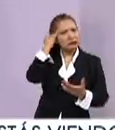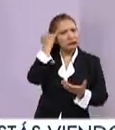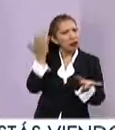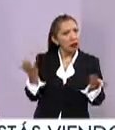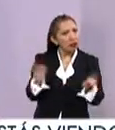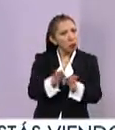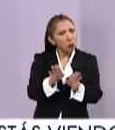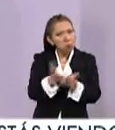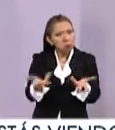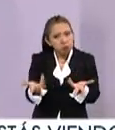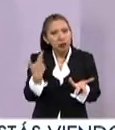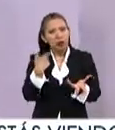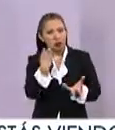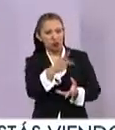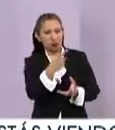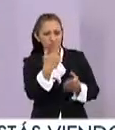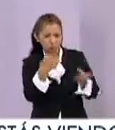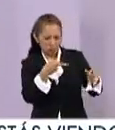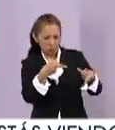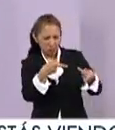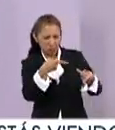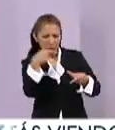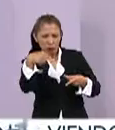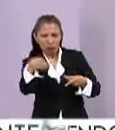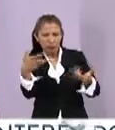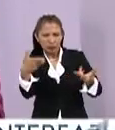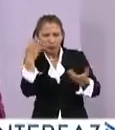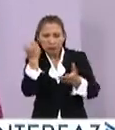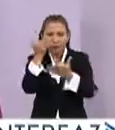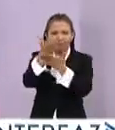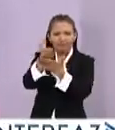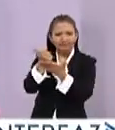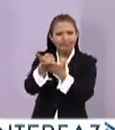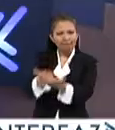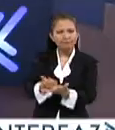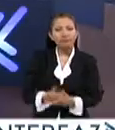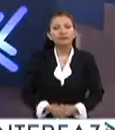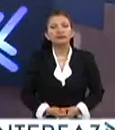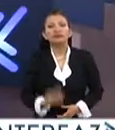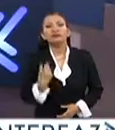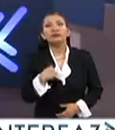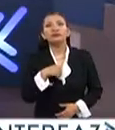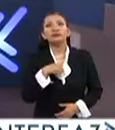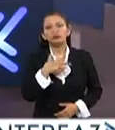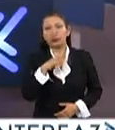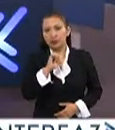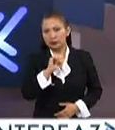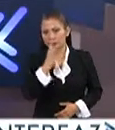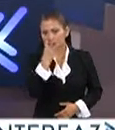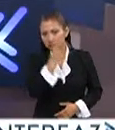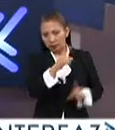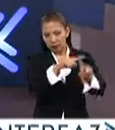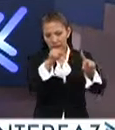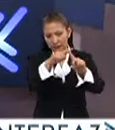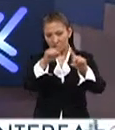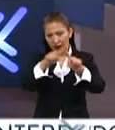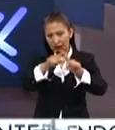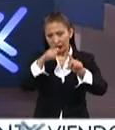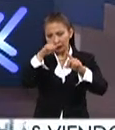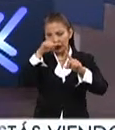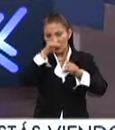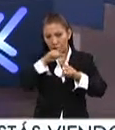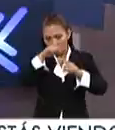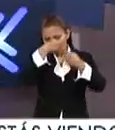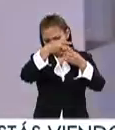indígenas y las estrategias diferentes que ustedes siguen para lograrlo? Sí, miren, nosotros tenemos 64 variantes lingüísticas